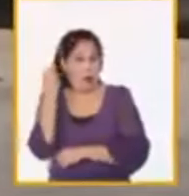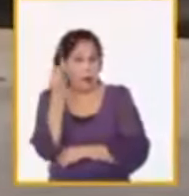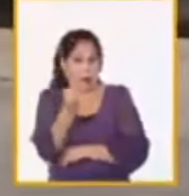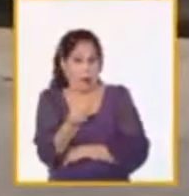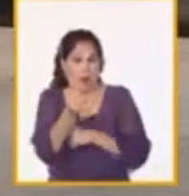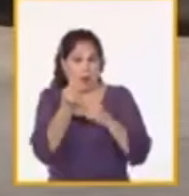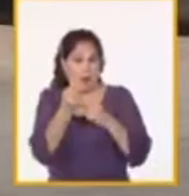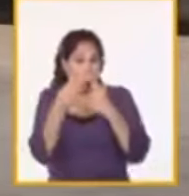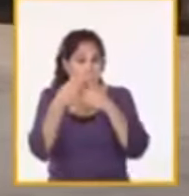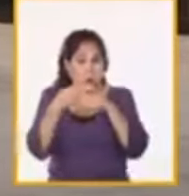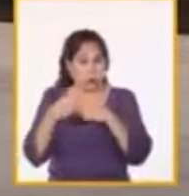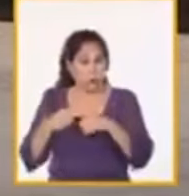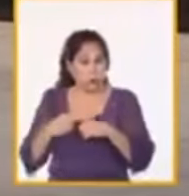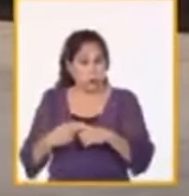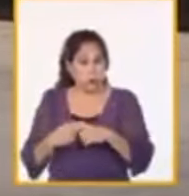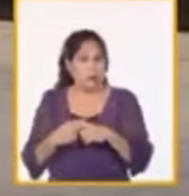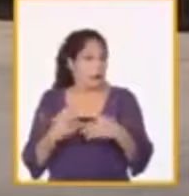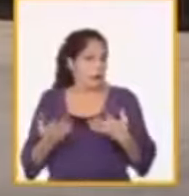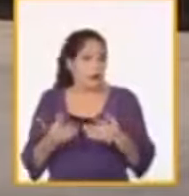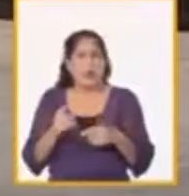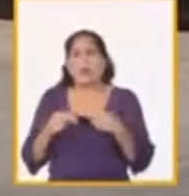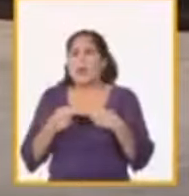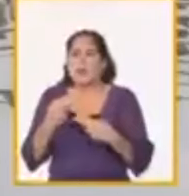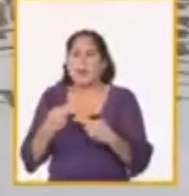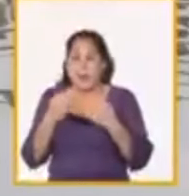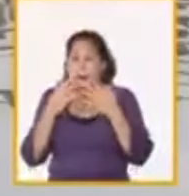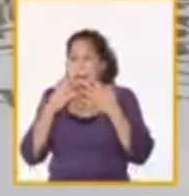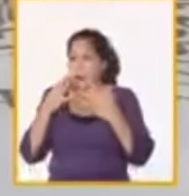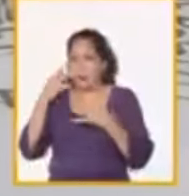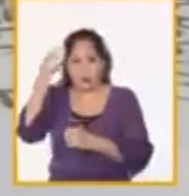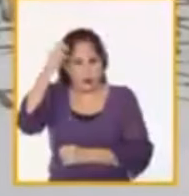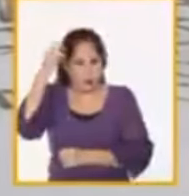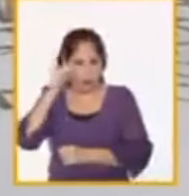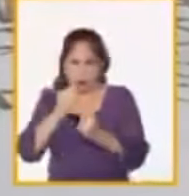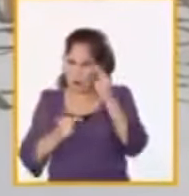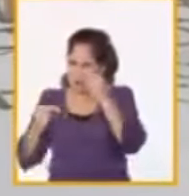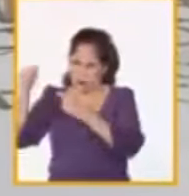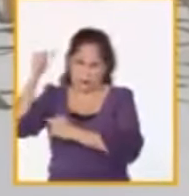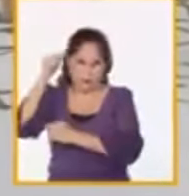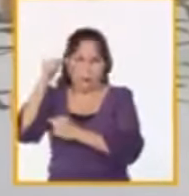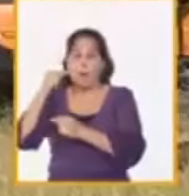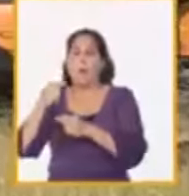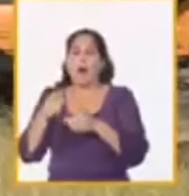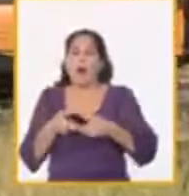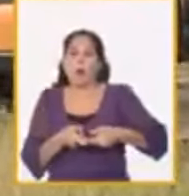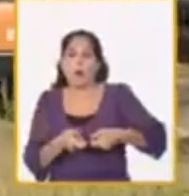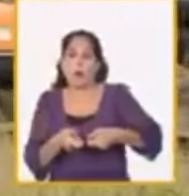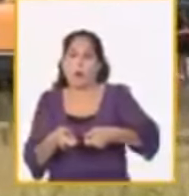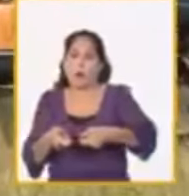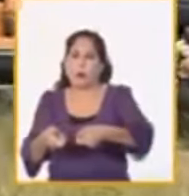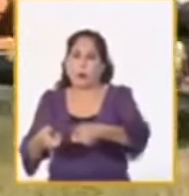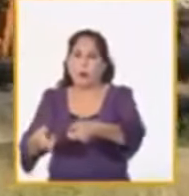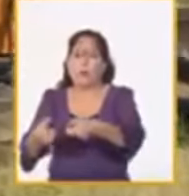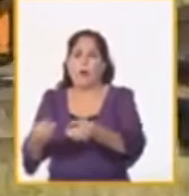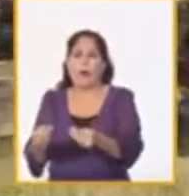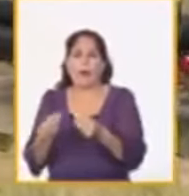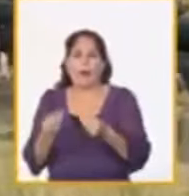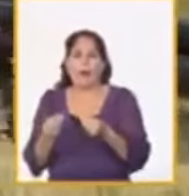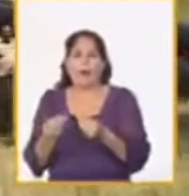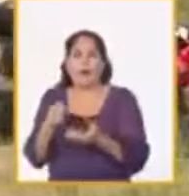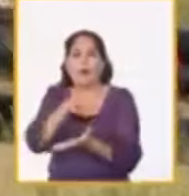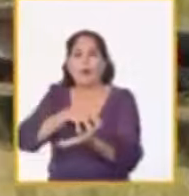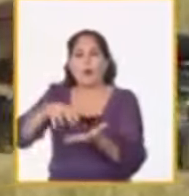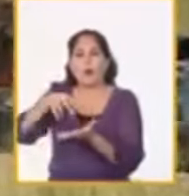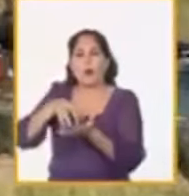a nivel de país, resalta el encargo estatal con destino a la conductora que beneficiará a localidades